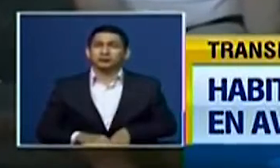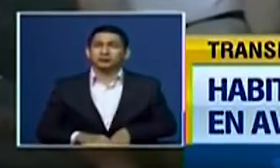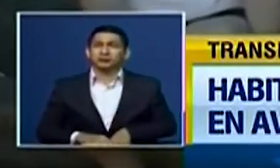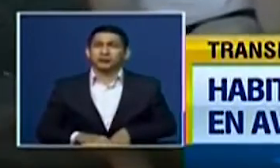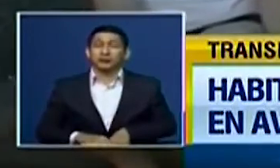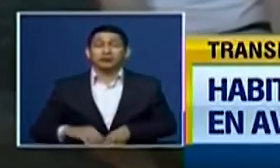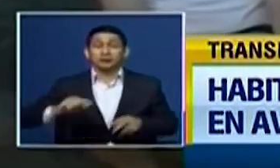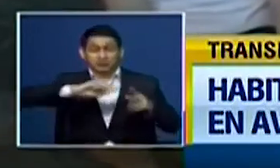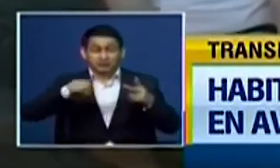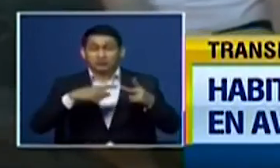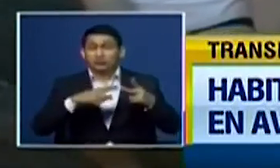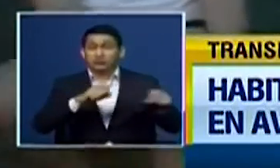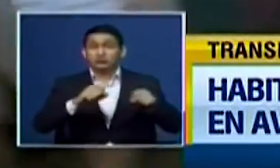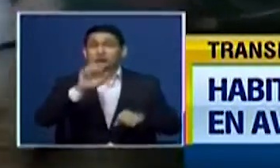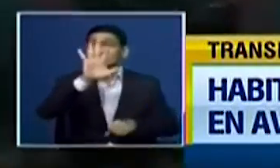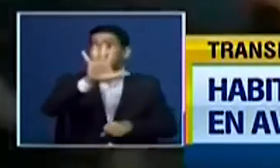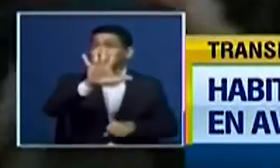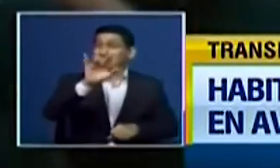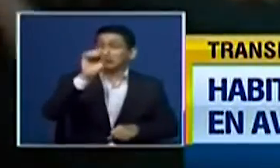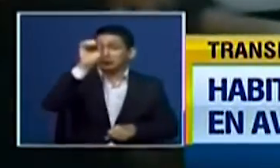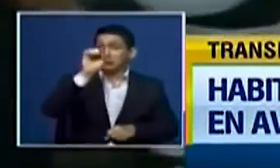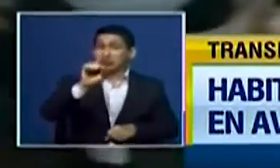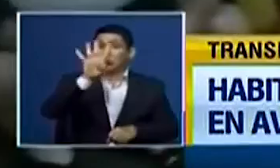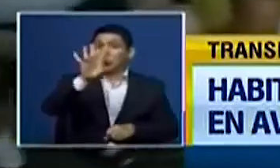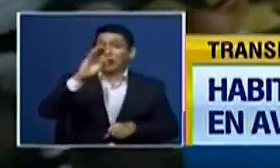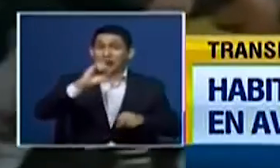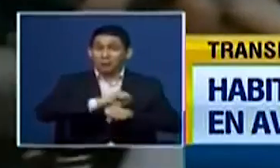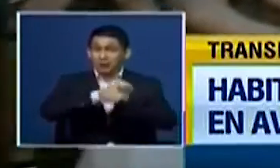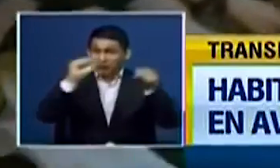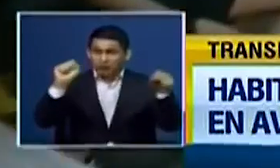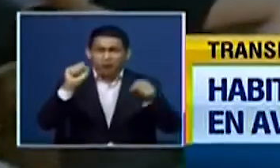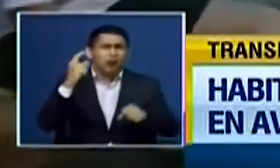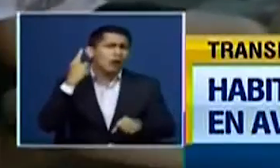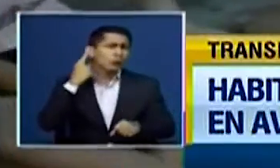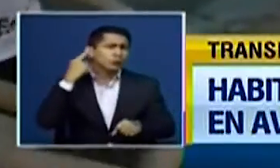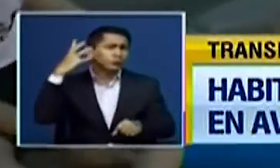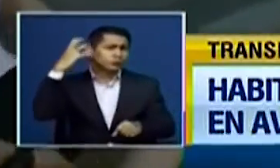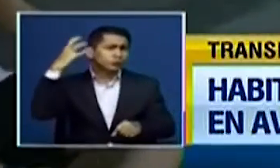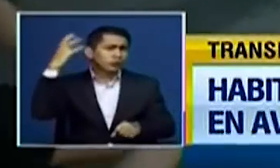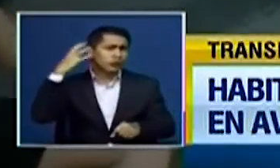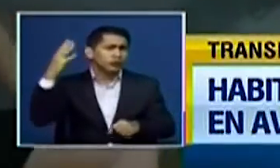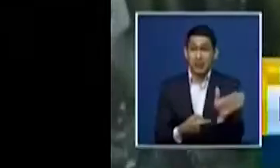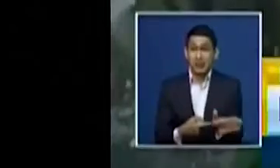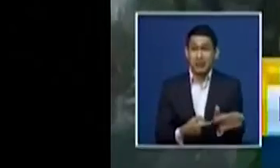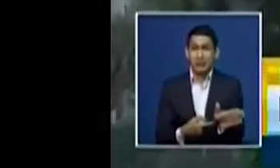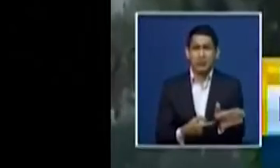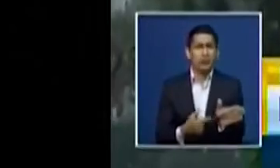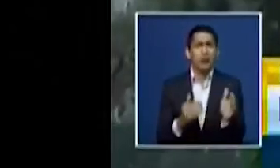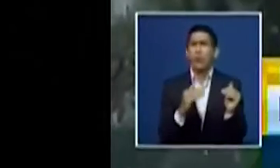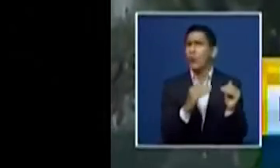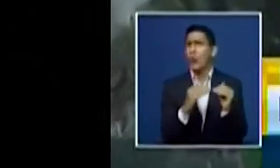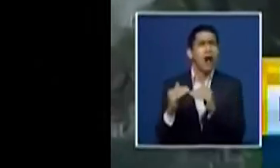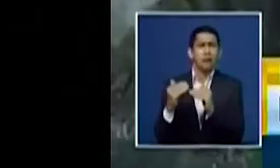al segundo, como a las 5 y 40 más o menos, vino un sonido muy fuerte, pero fue trepidatorio.